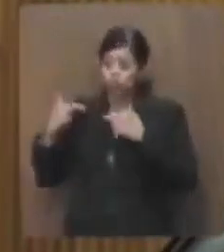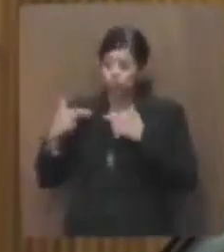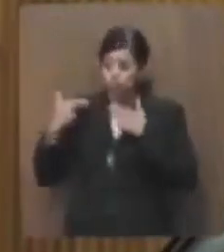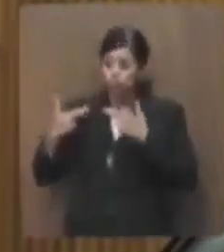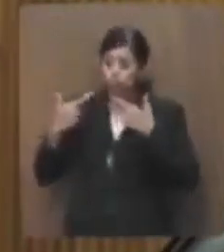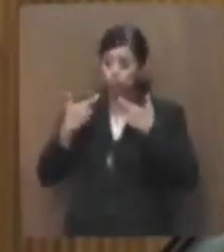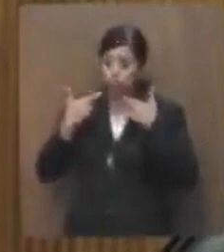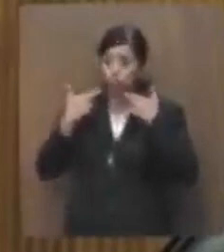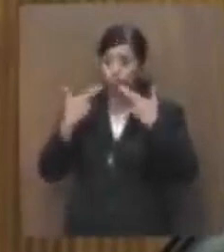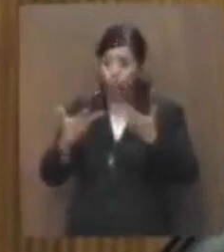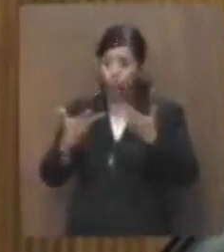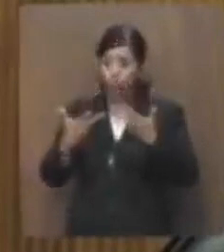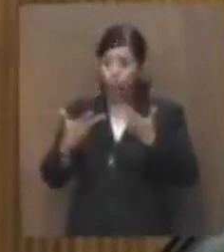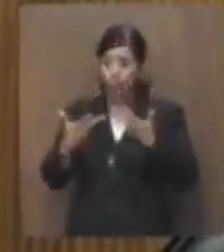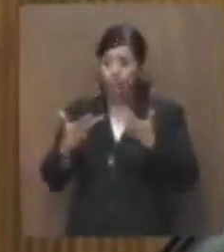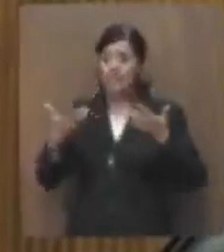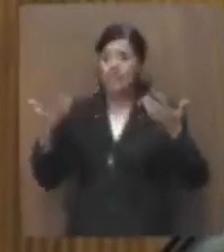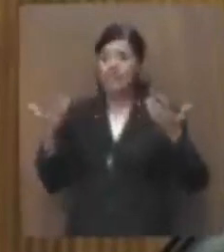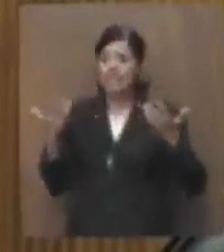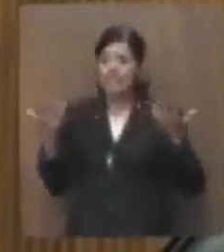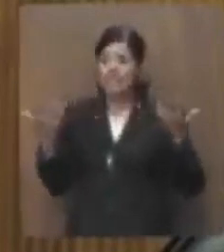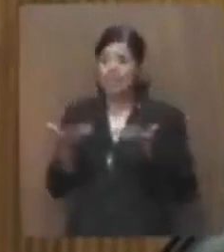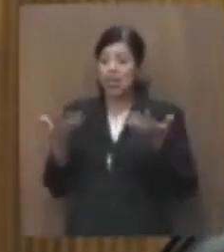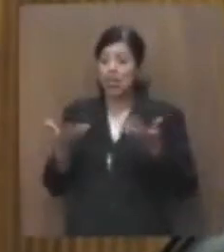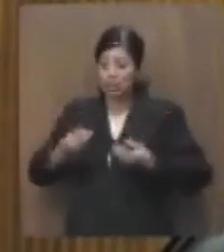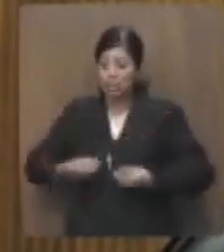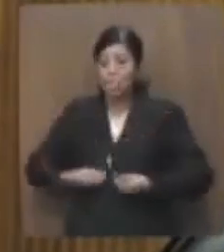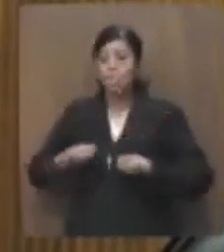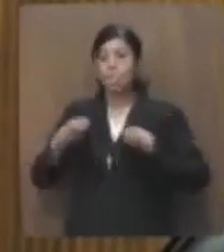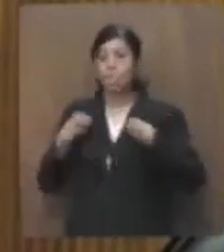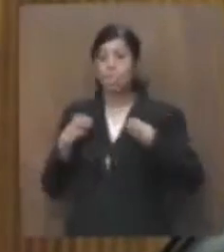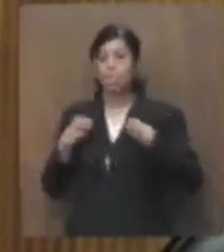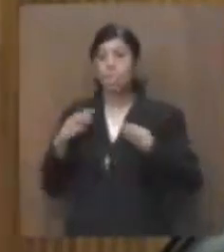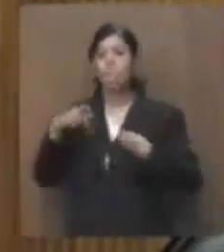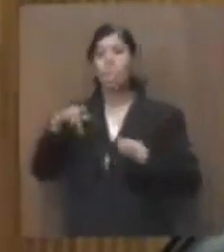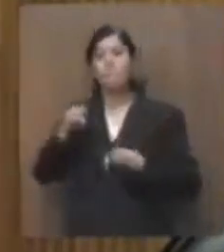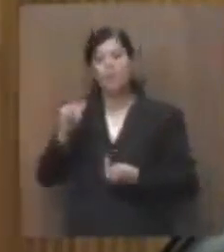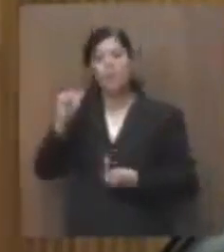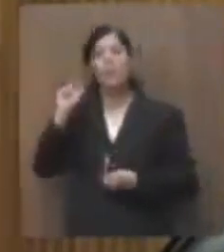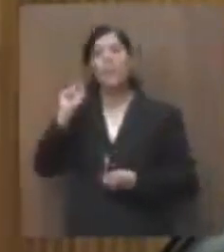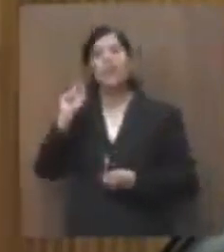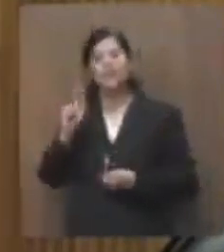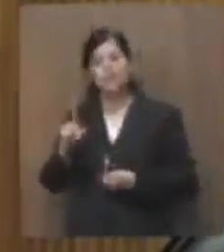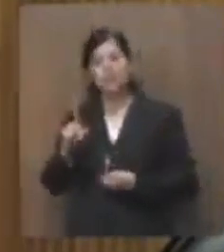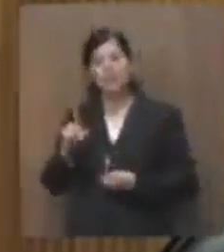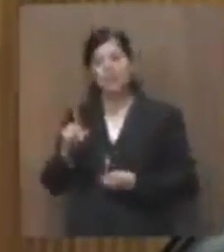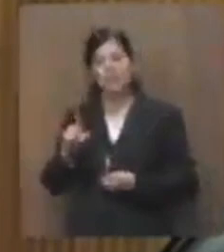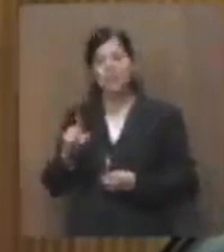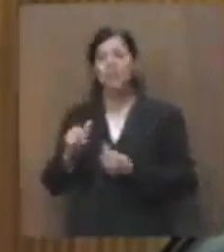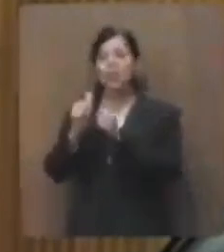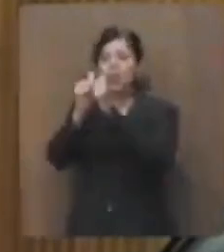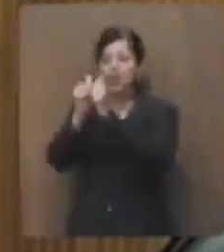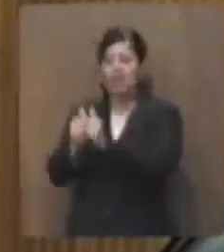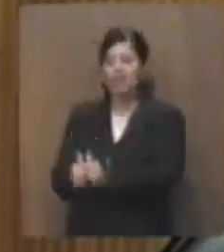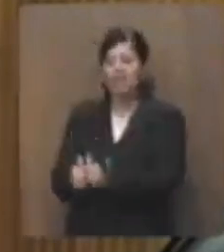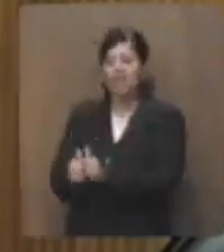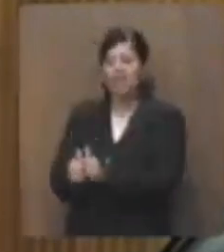sea lo que hicimos en vida pero que también sin lugar a duda sea lo que dejamos tras nuestra